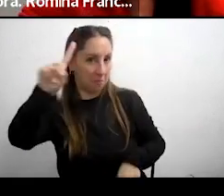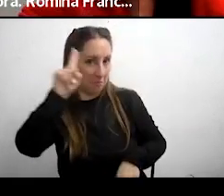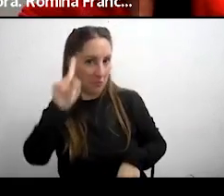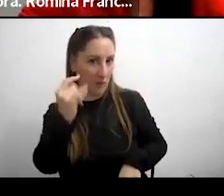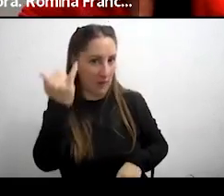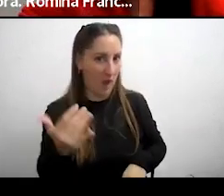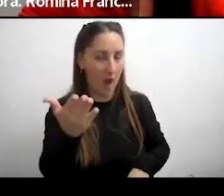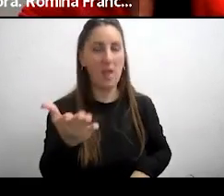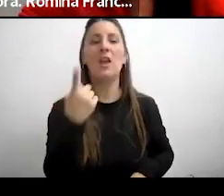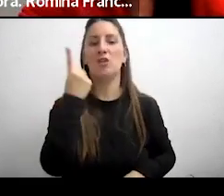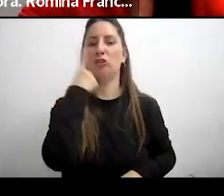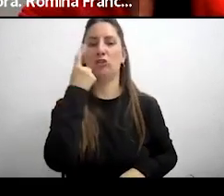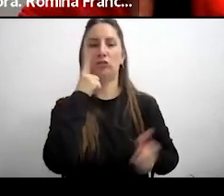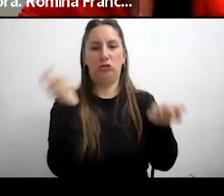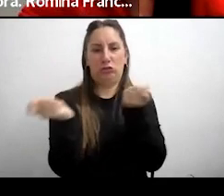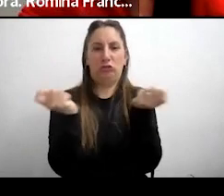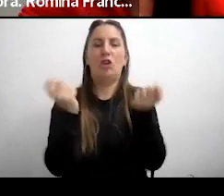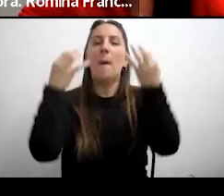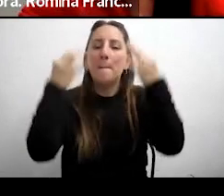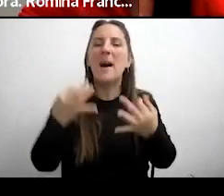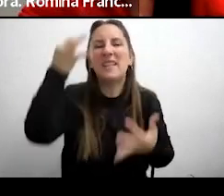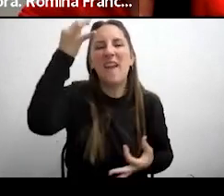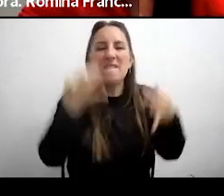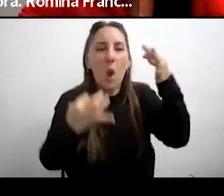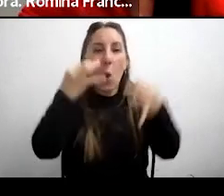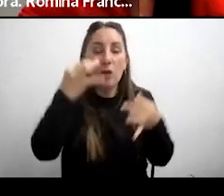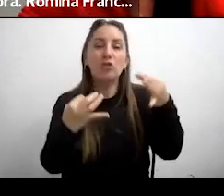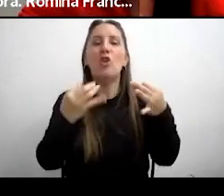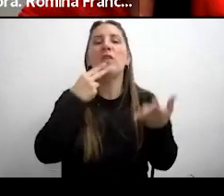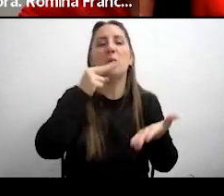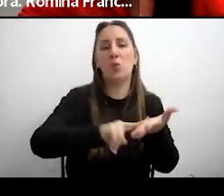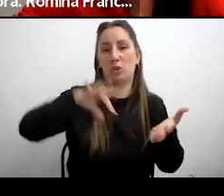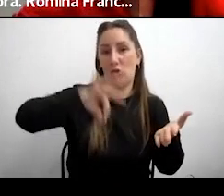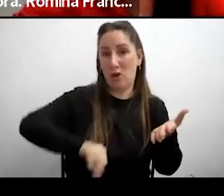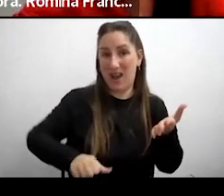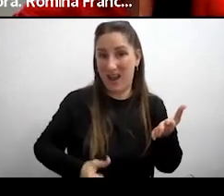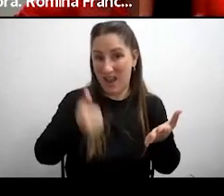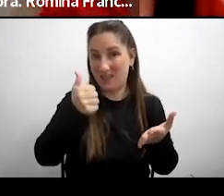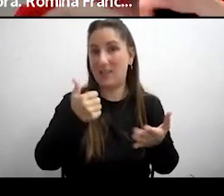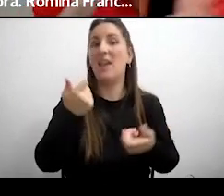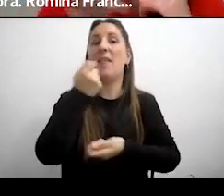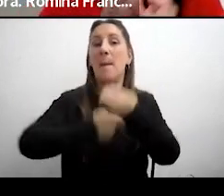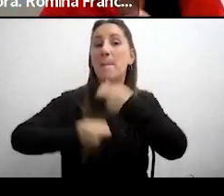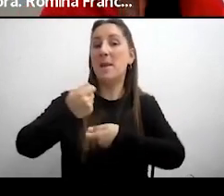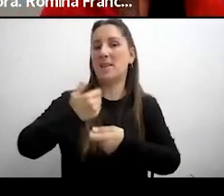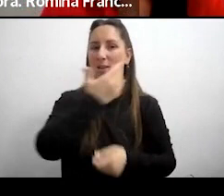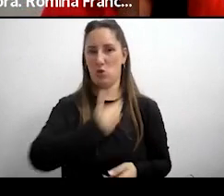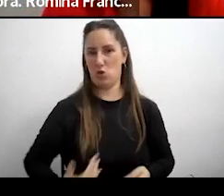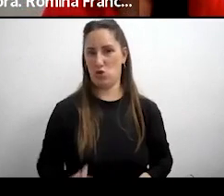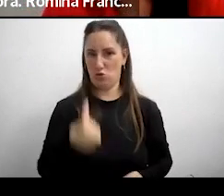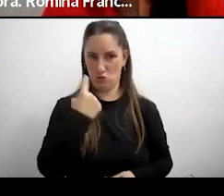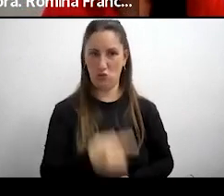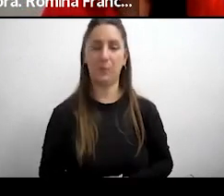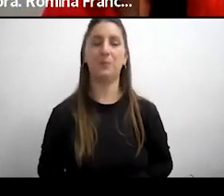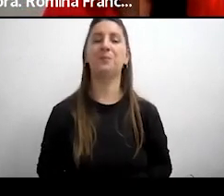nos regula todo el tema de evaluación de impuesto a las ganancias en los unipersonales. Y hecha